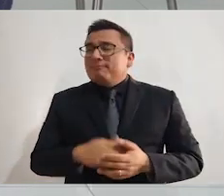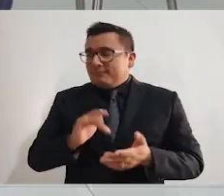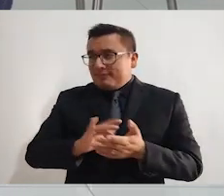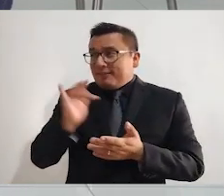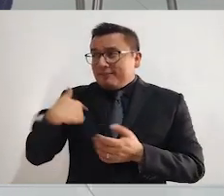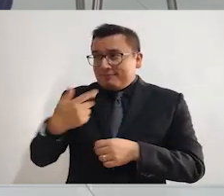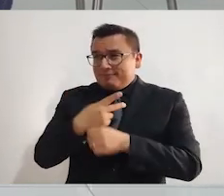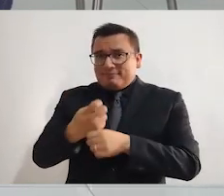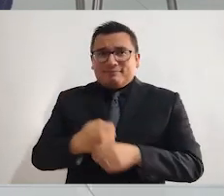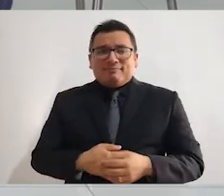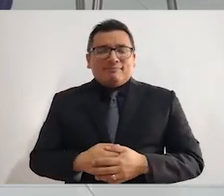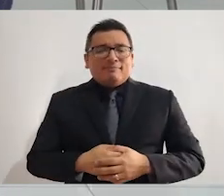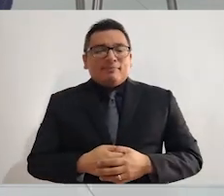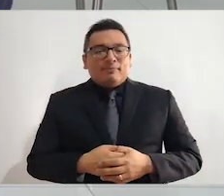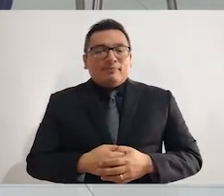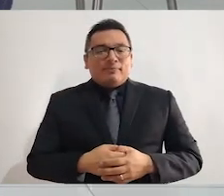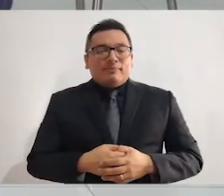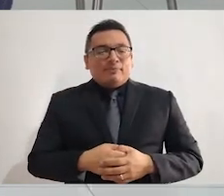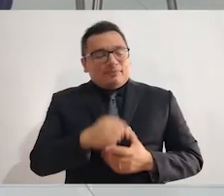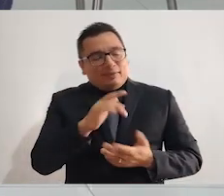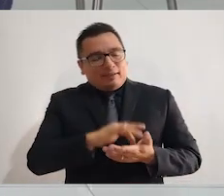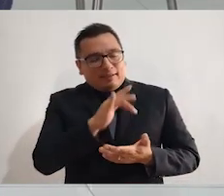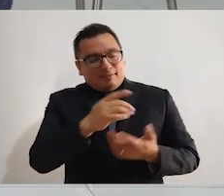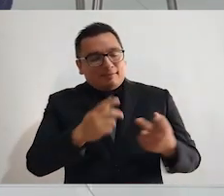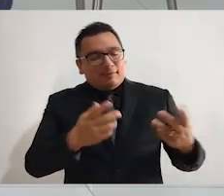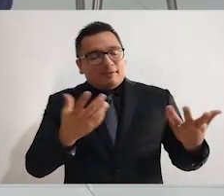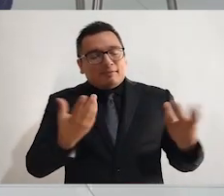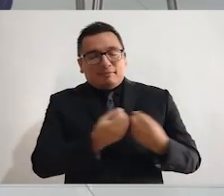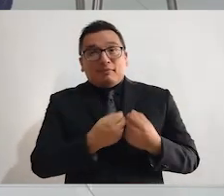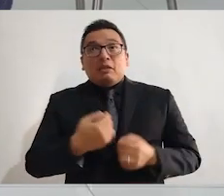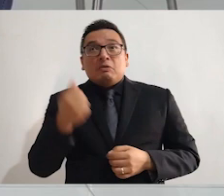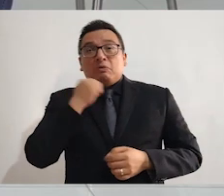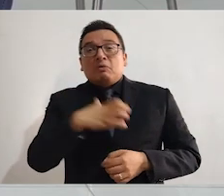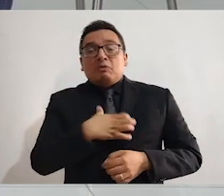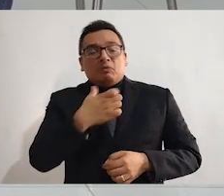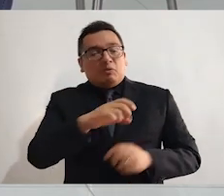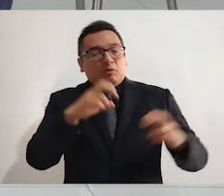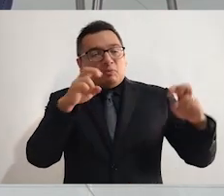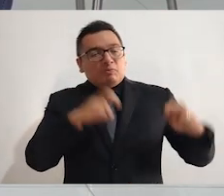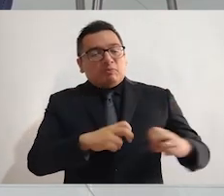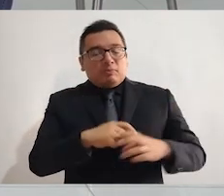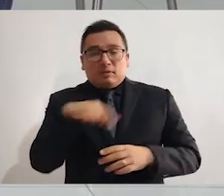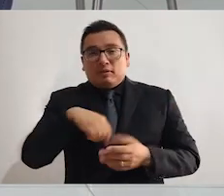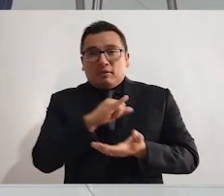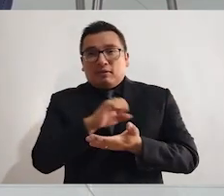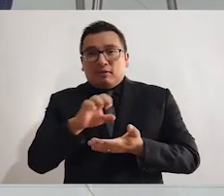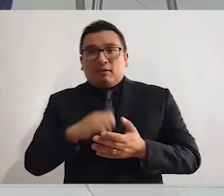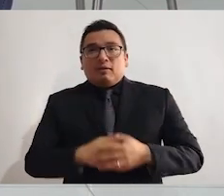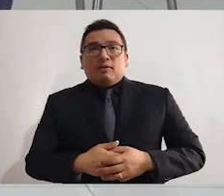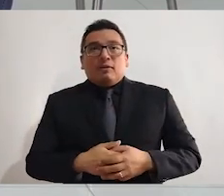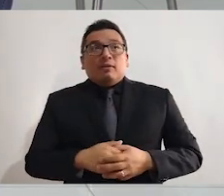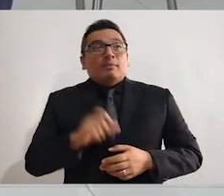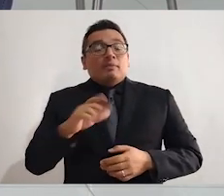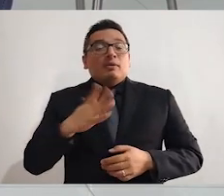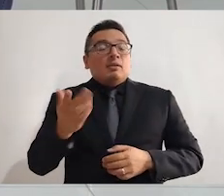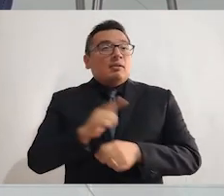por la invitación. No, al contrario, gracias a usted por estar aquí. Es un honor siempre tenerla en el Instituto Electoral de Coahuila. Y de igual forma la licenciada